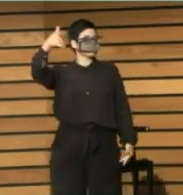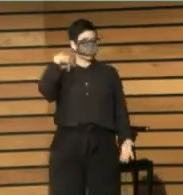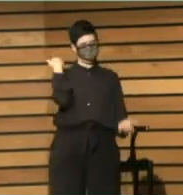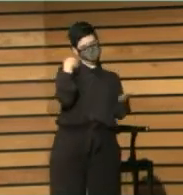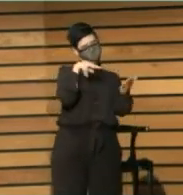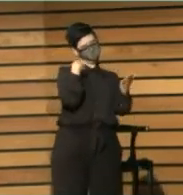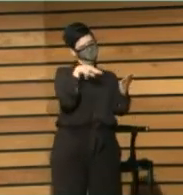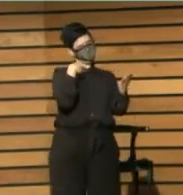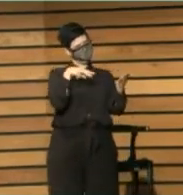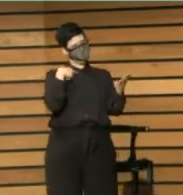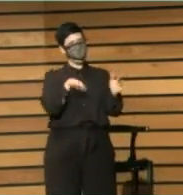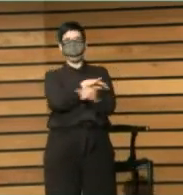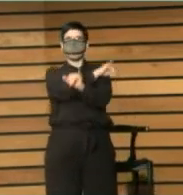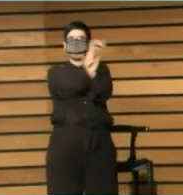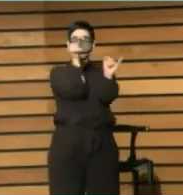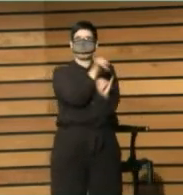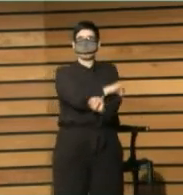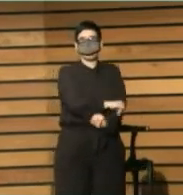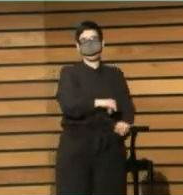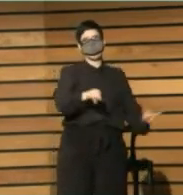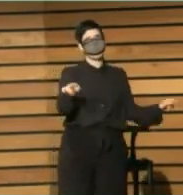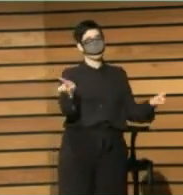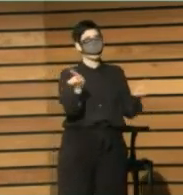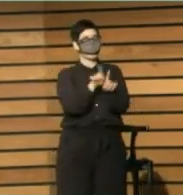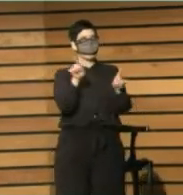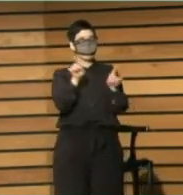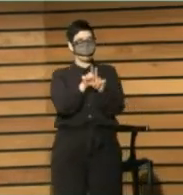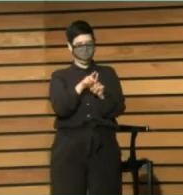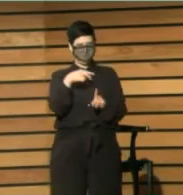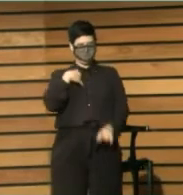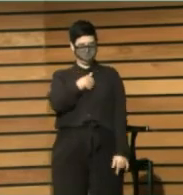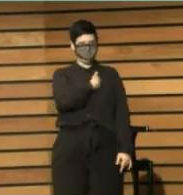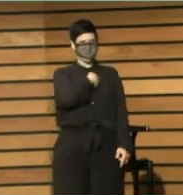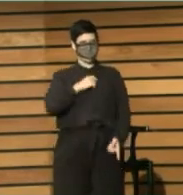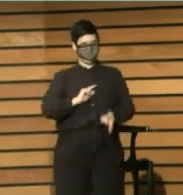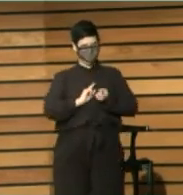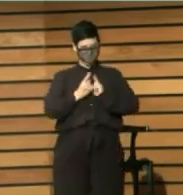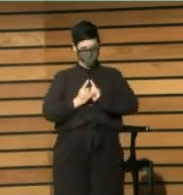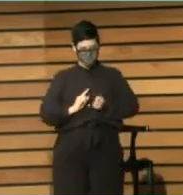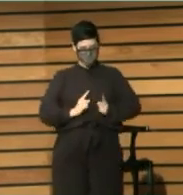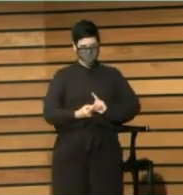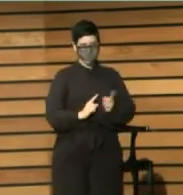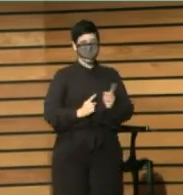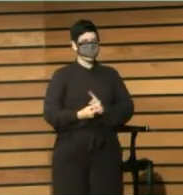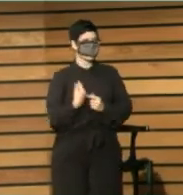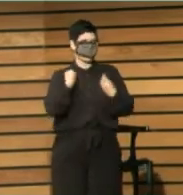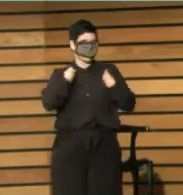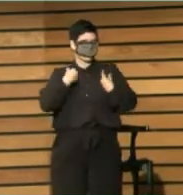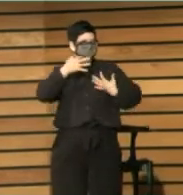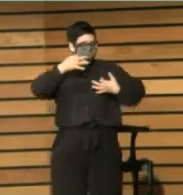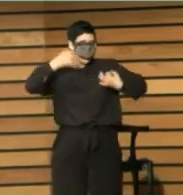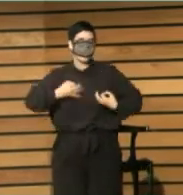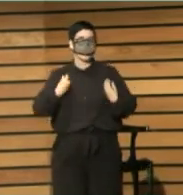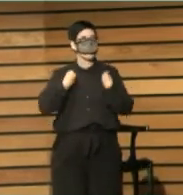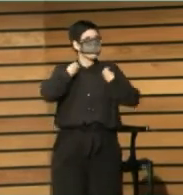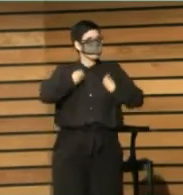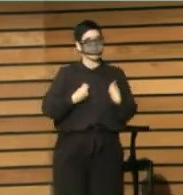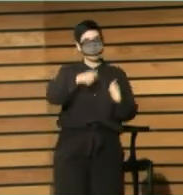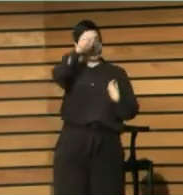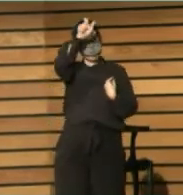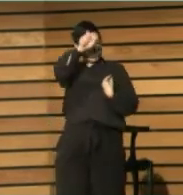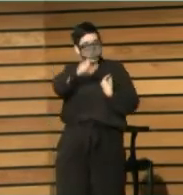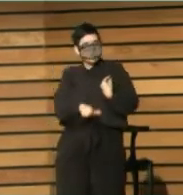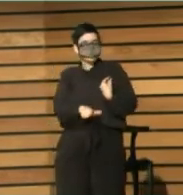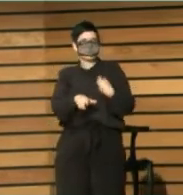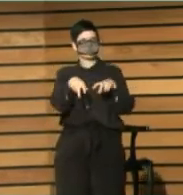como si todo el tiempo fuera una persona distinta, siendo el mismo que estaba sentado en la cocina o en el cuarto, leyendo